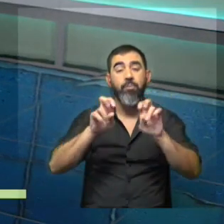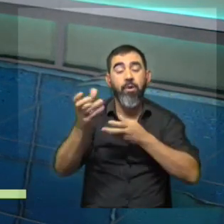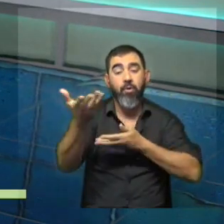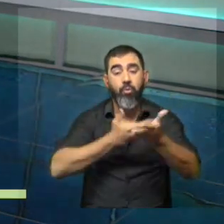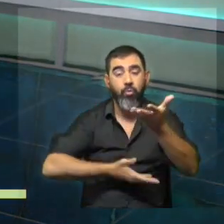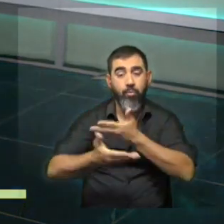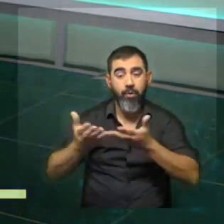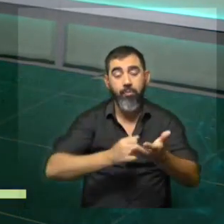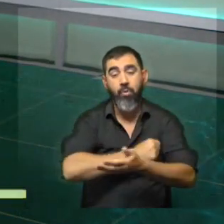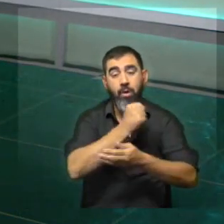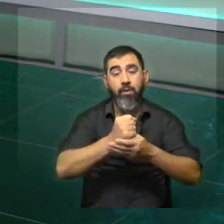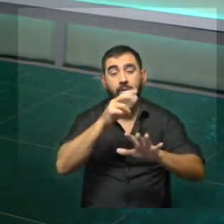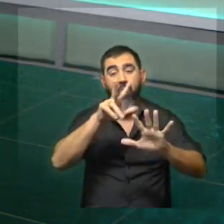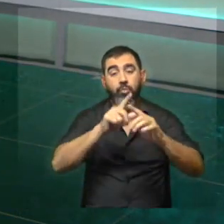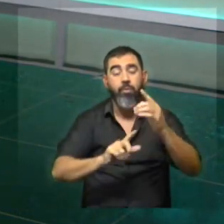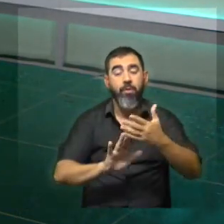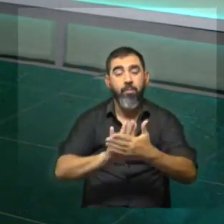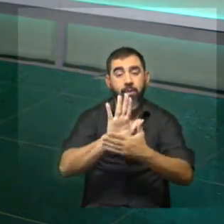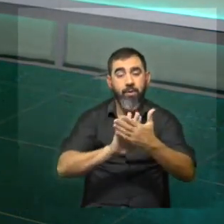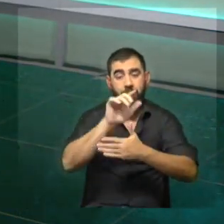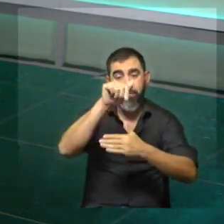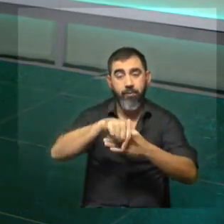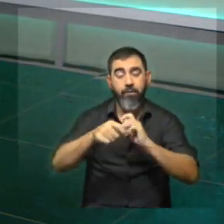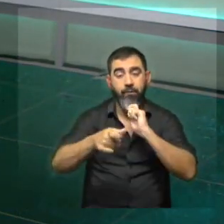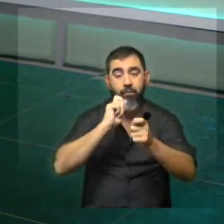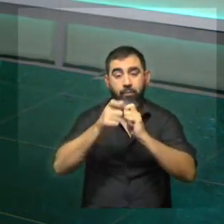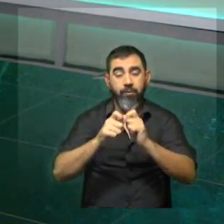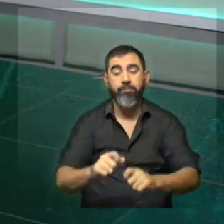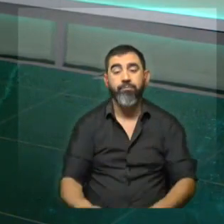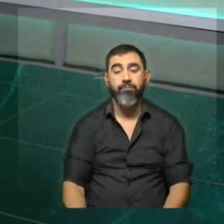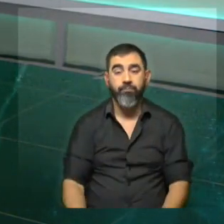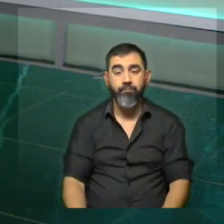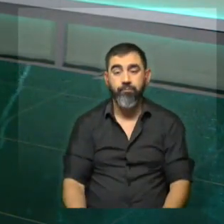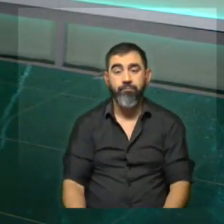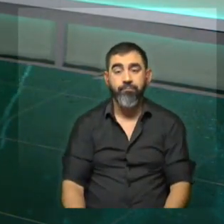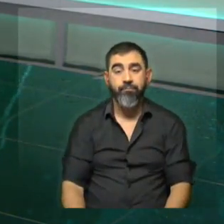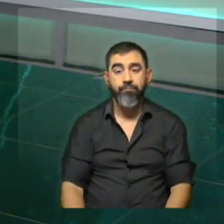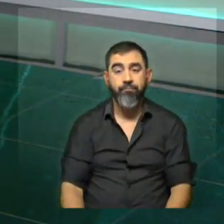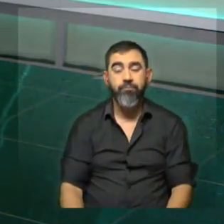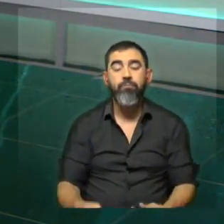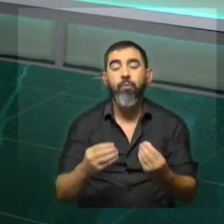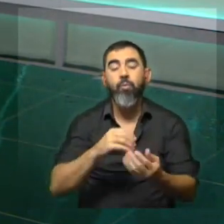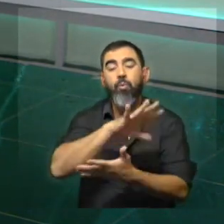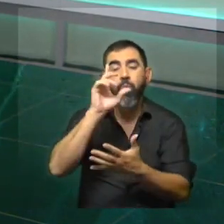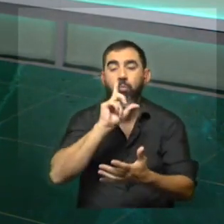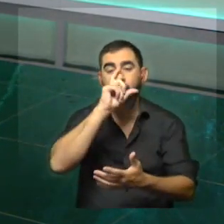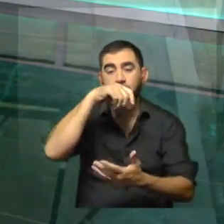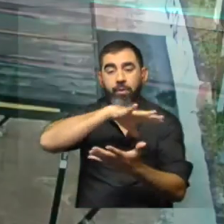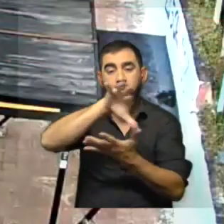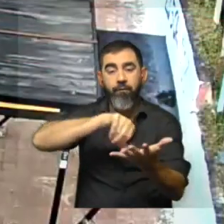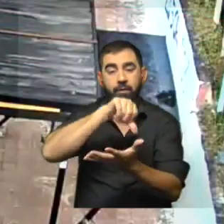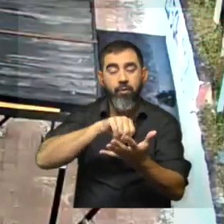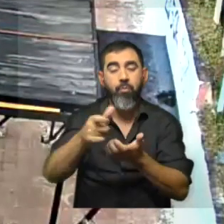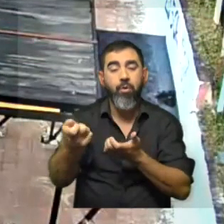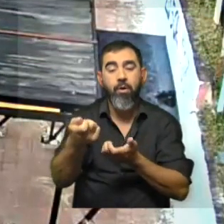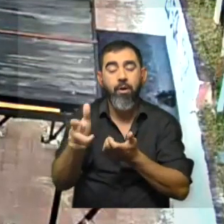que vamos a estar analizando y compartiendo con ustedes aquí en esta primera edición de mbd noticias ahora vemos cómo está Montevideo a través de las